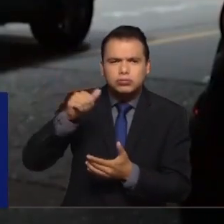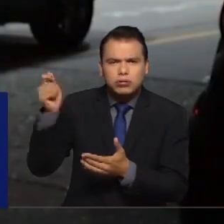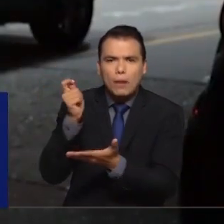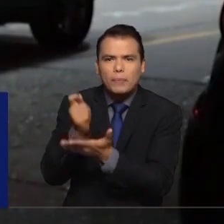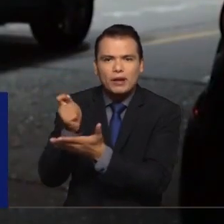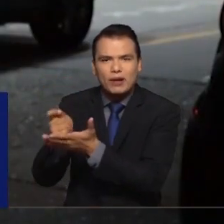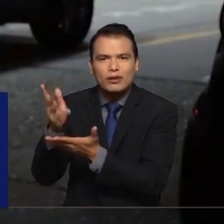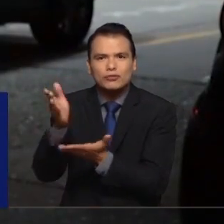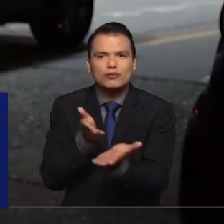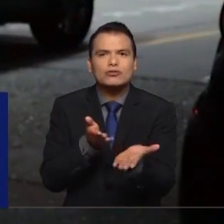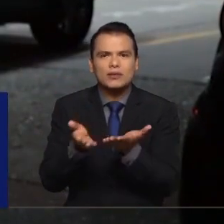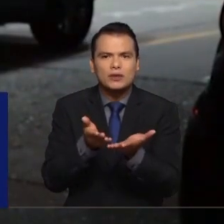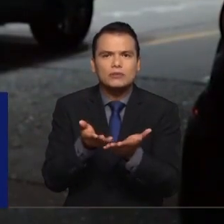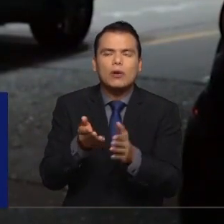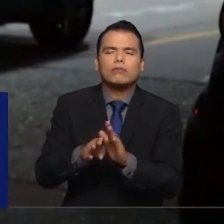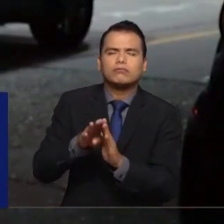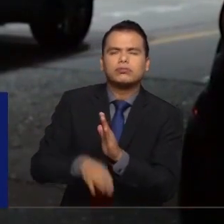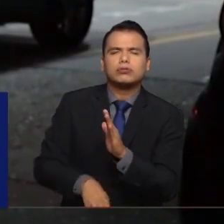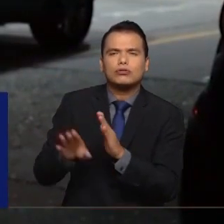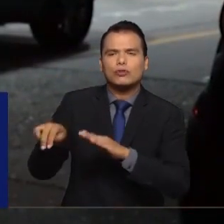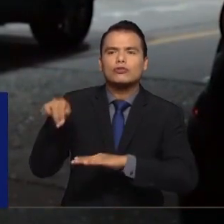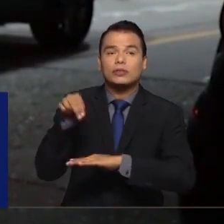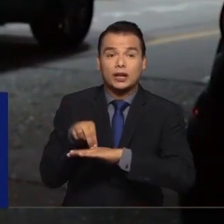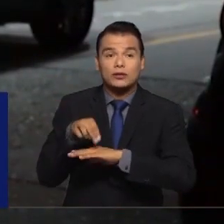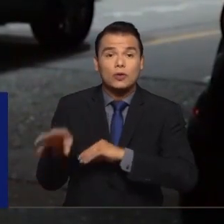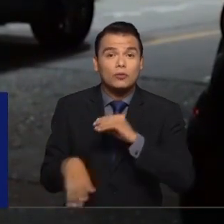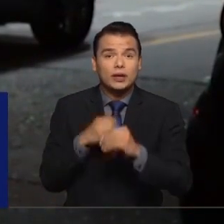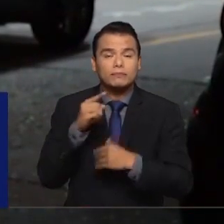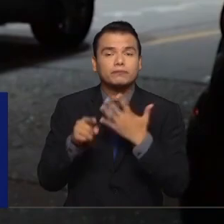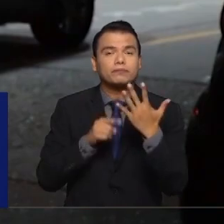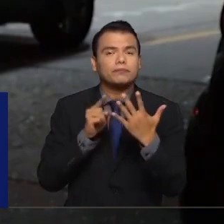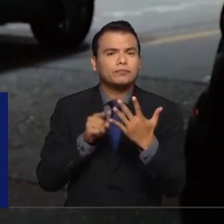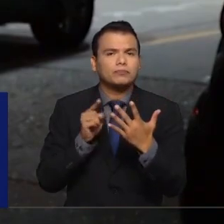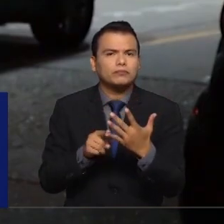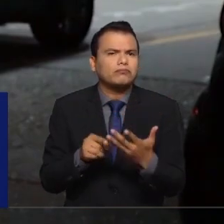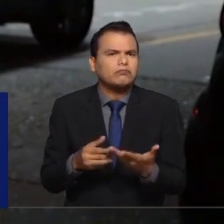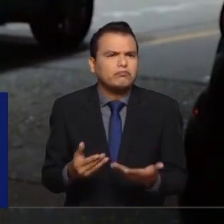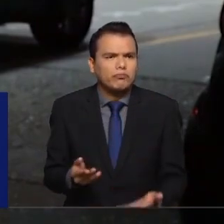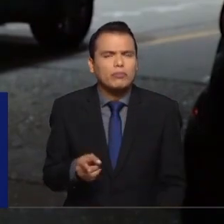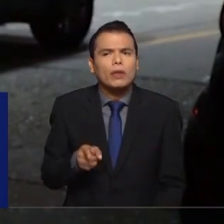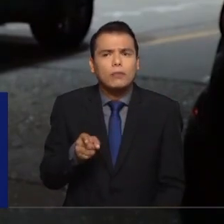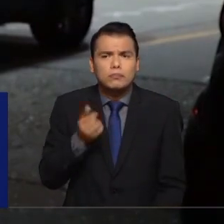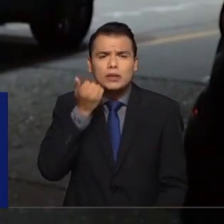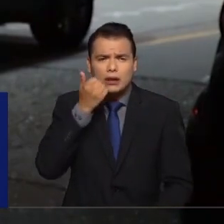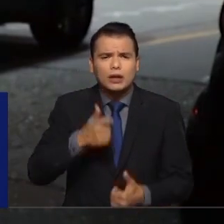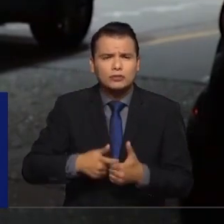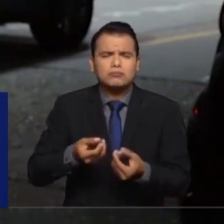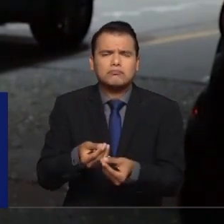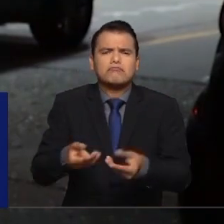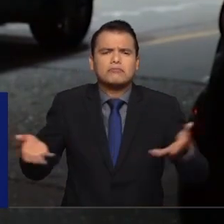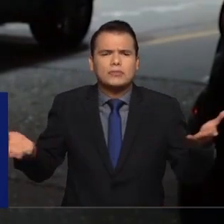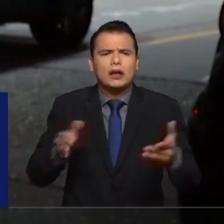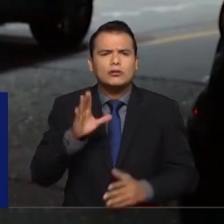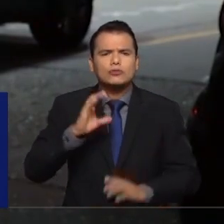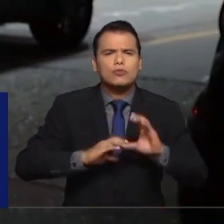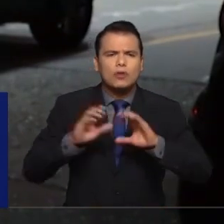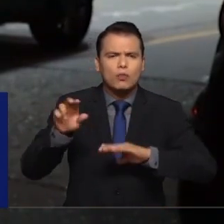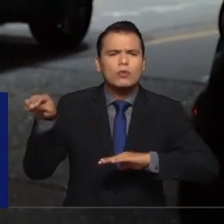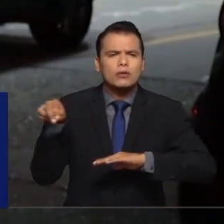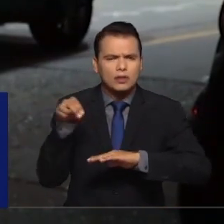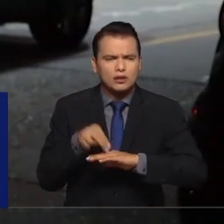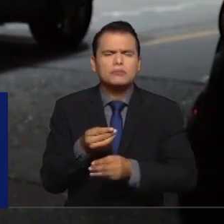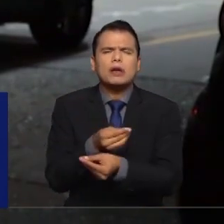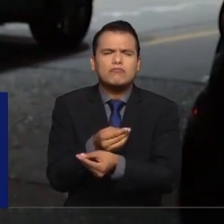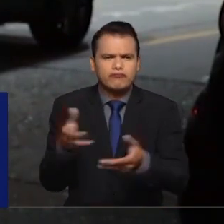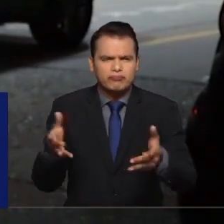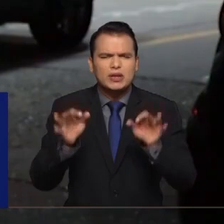el departamento de Nariño. Quinto, se garantizaría también el abastecimiento de gasolina en Cauca y Nariño.